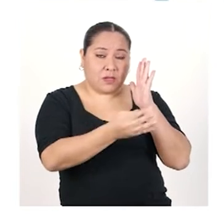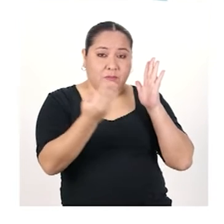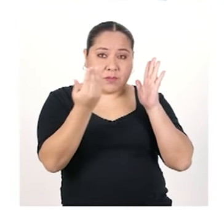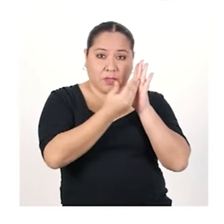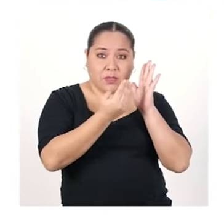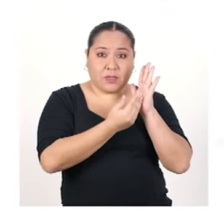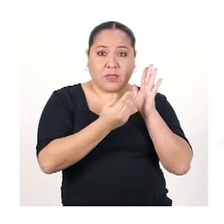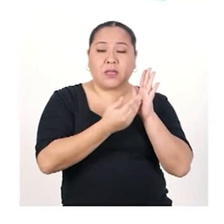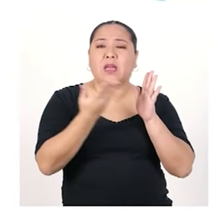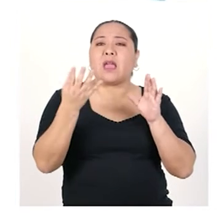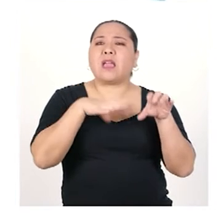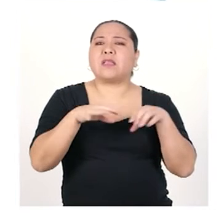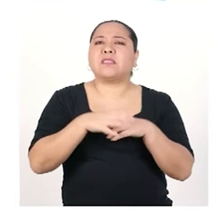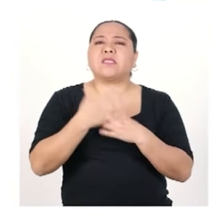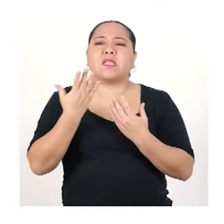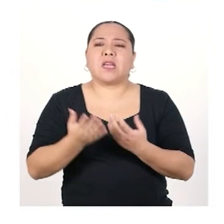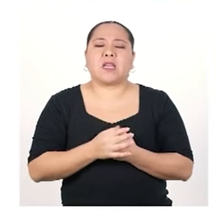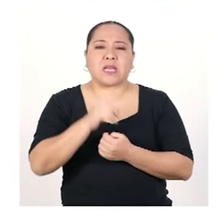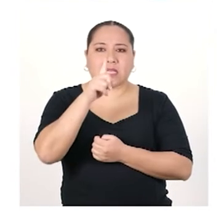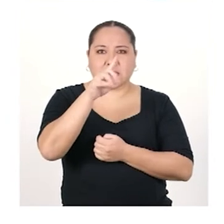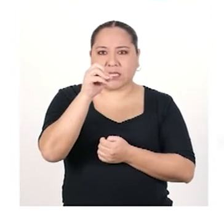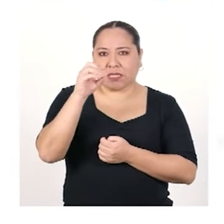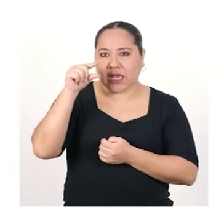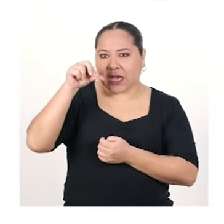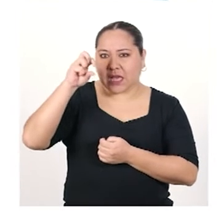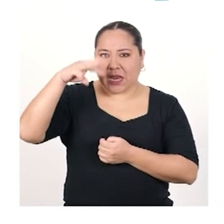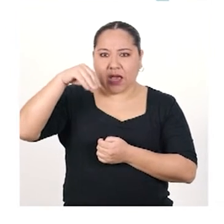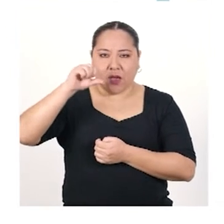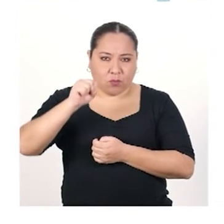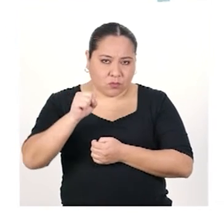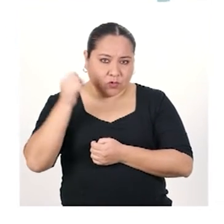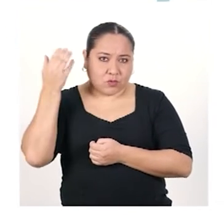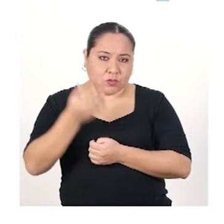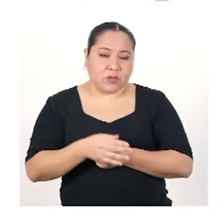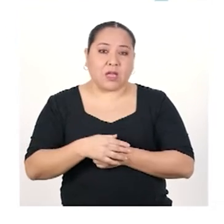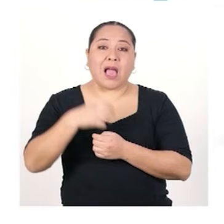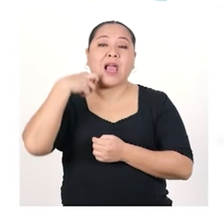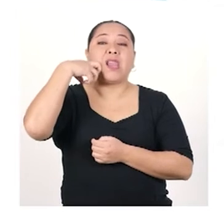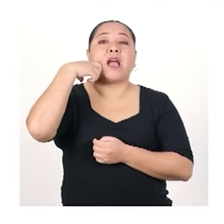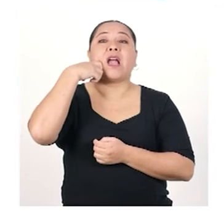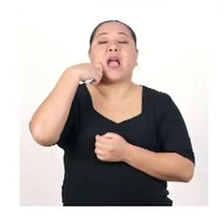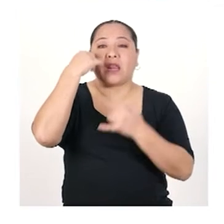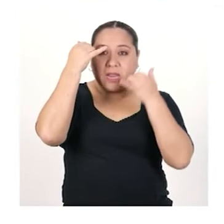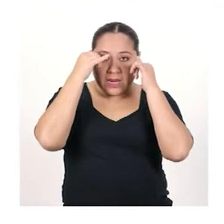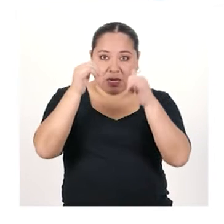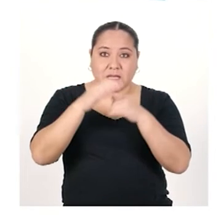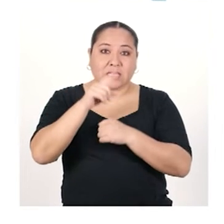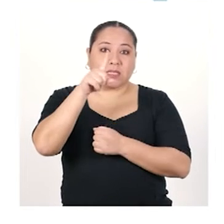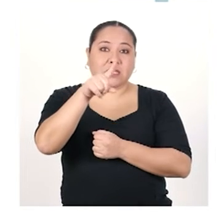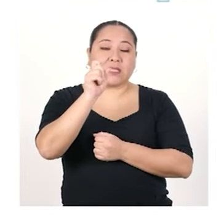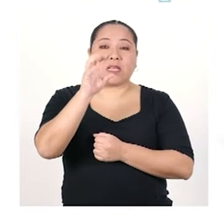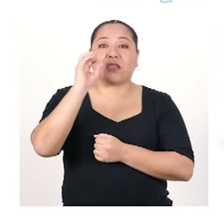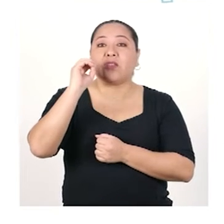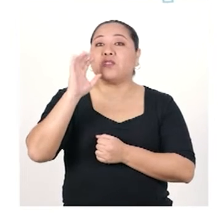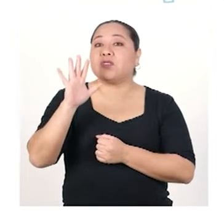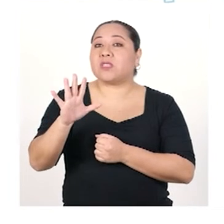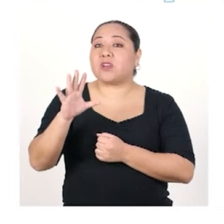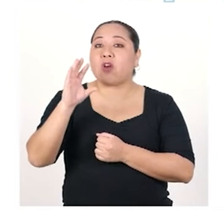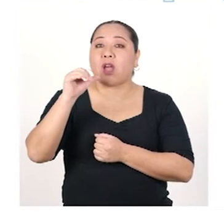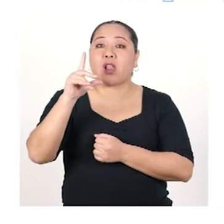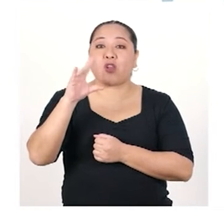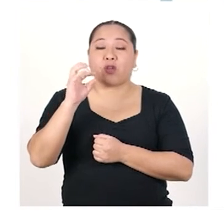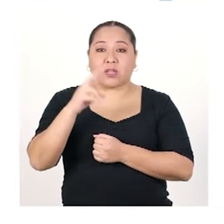tabla está hecha a base de la composición en 100 gramos de alimentos. La carne de res tiene